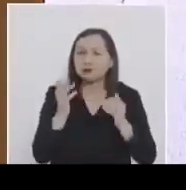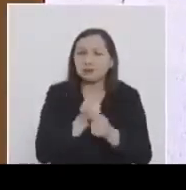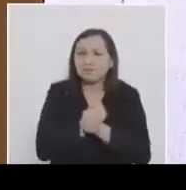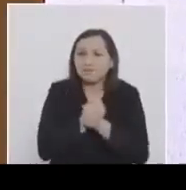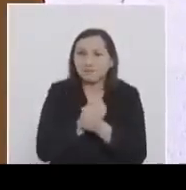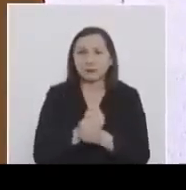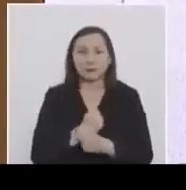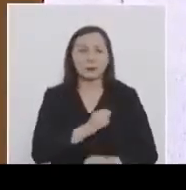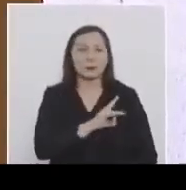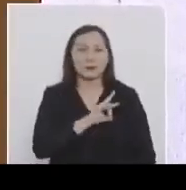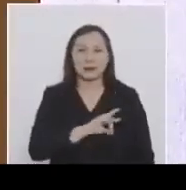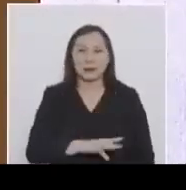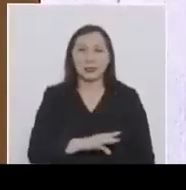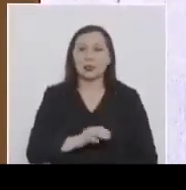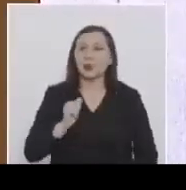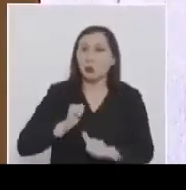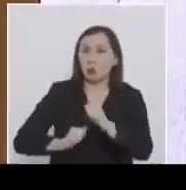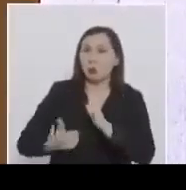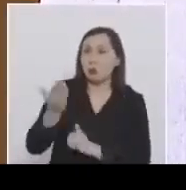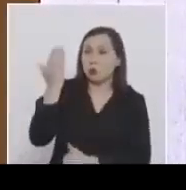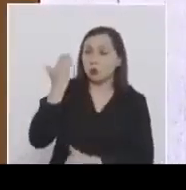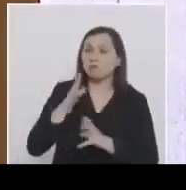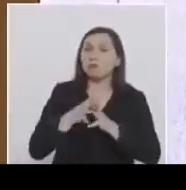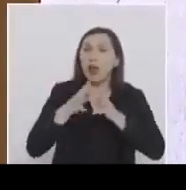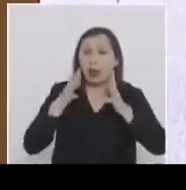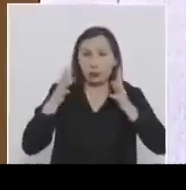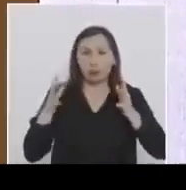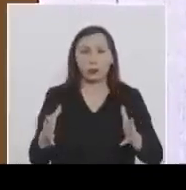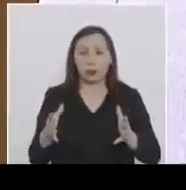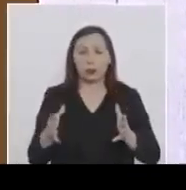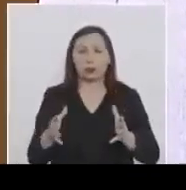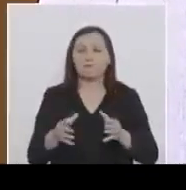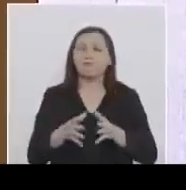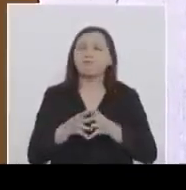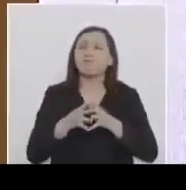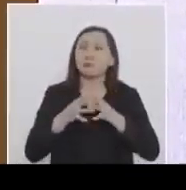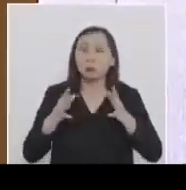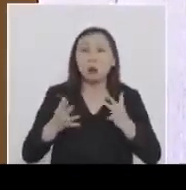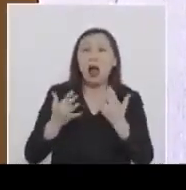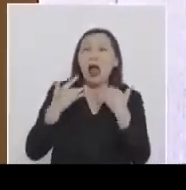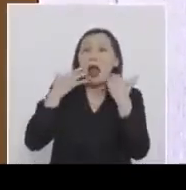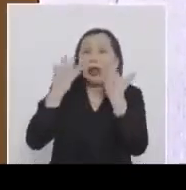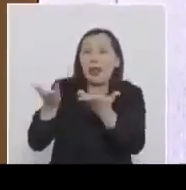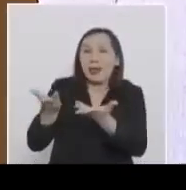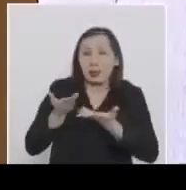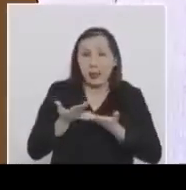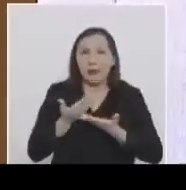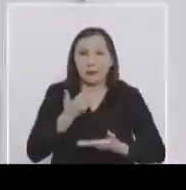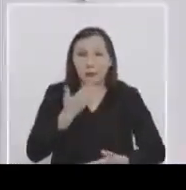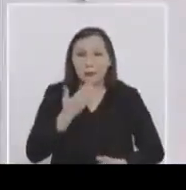Chile, que ha sufrido tanto y que tantas alegrías nos ha dado.